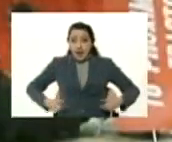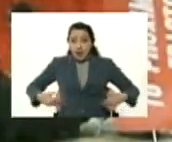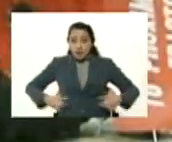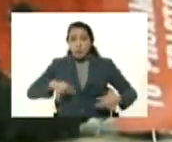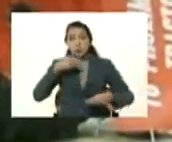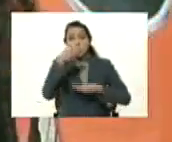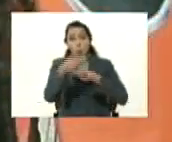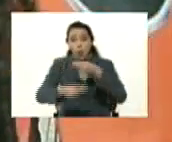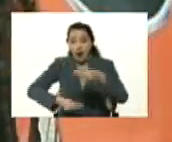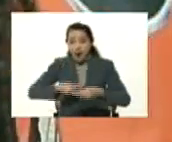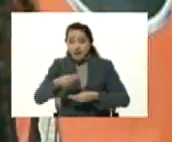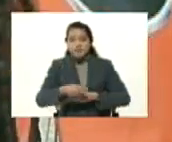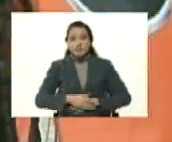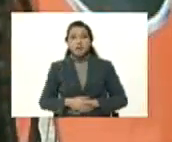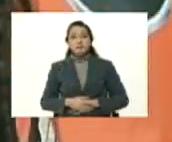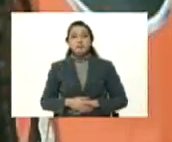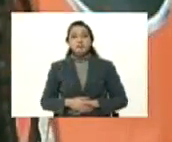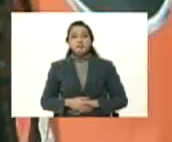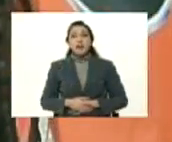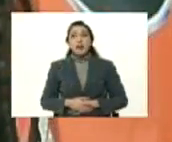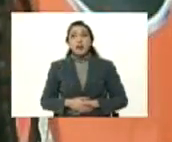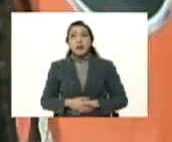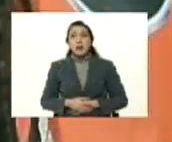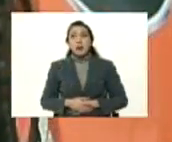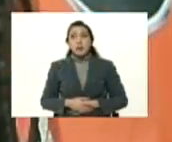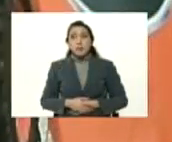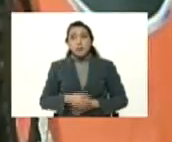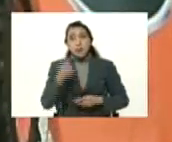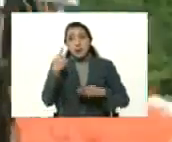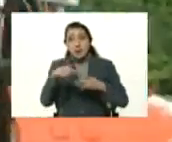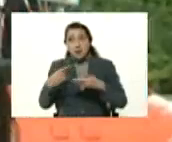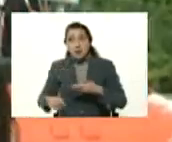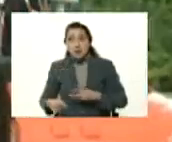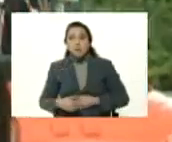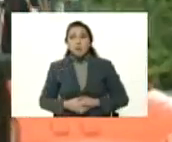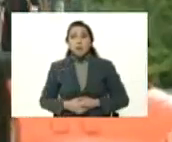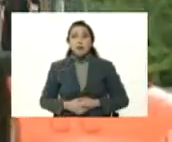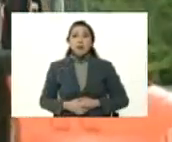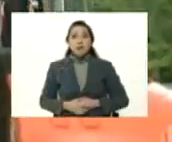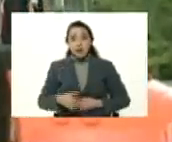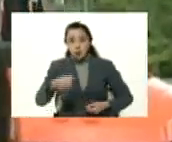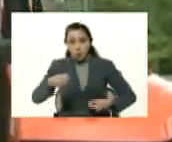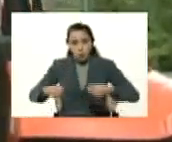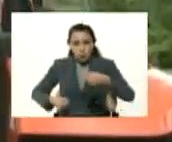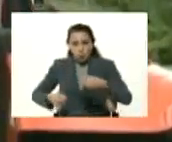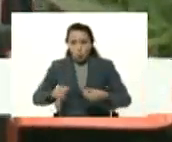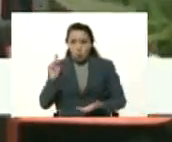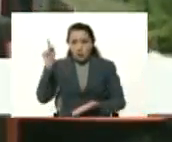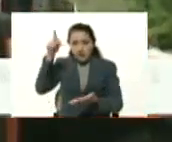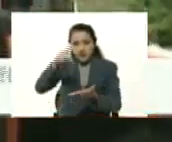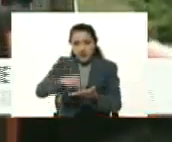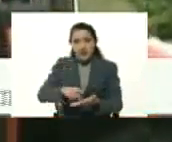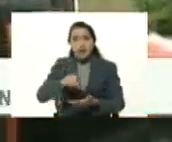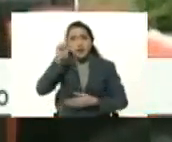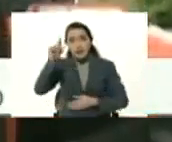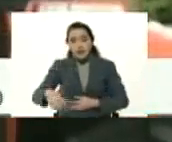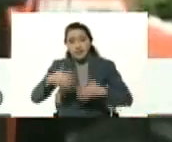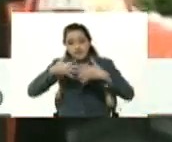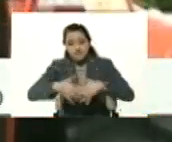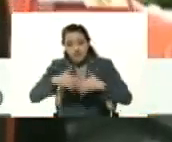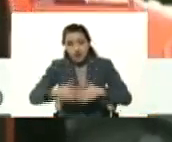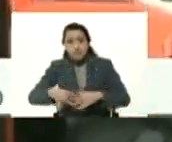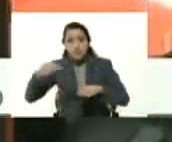que la urea, el NPK, llegue hasta nuestras unidades de producción. También la empresa